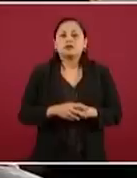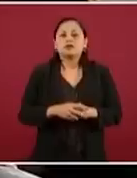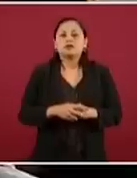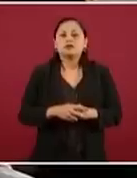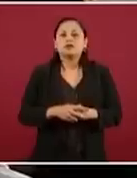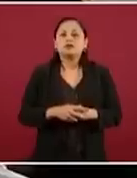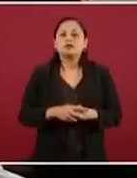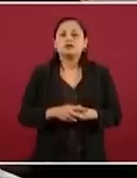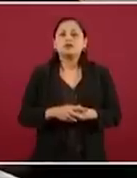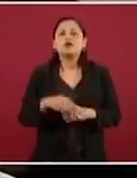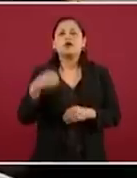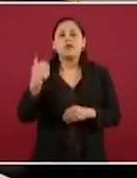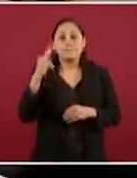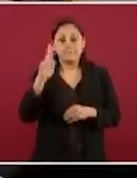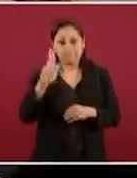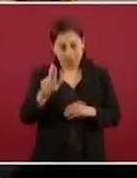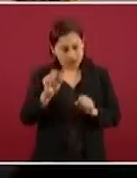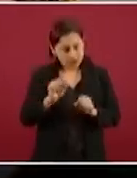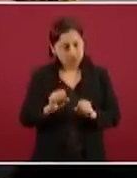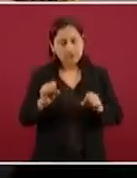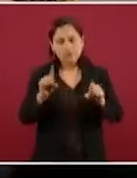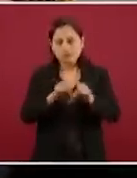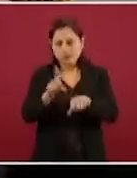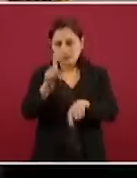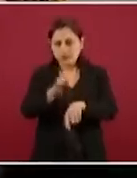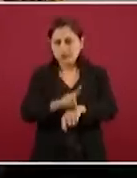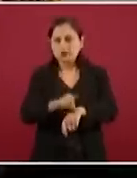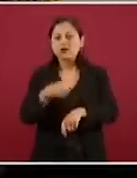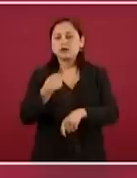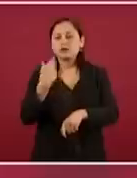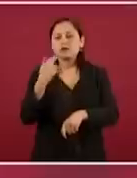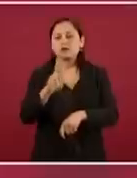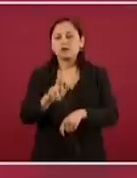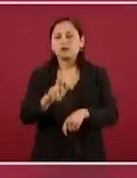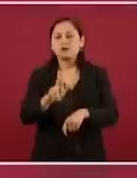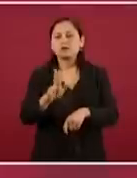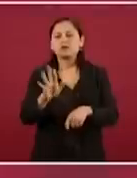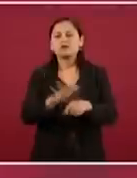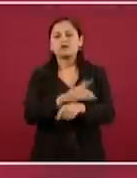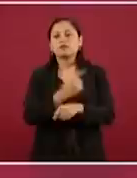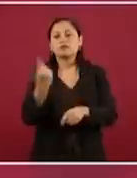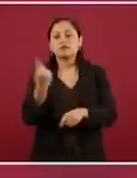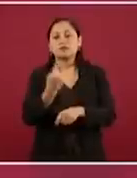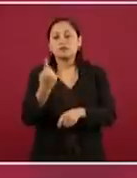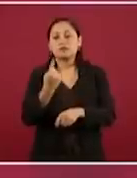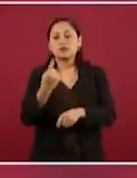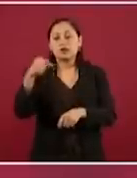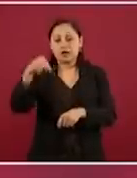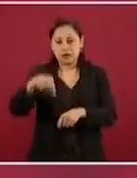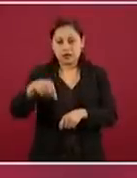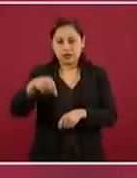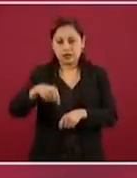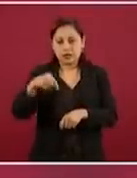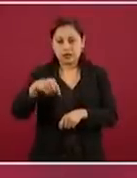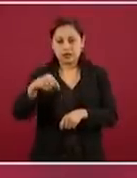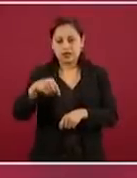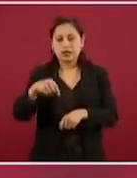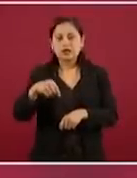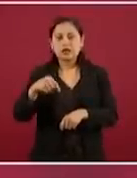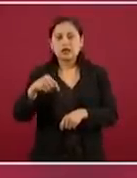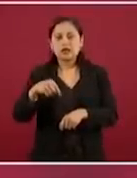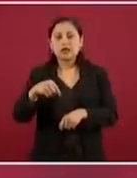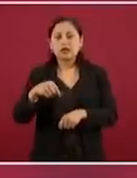el mismo martes, porque tenemos, como siempre aquí, el martes se hace la